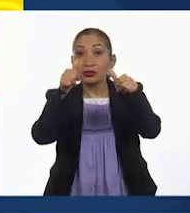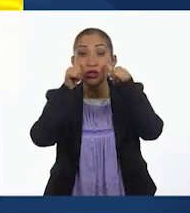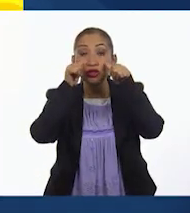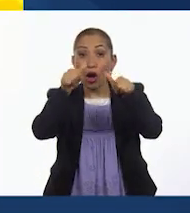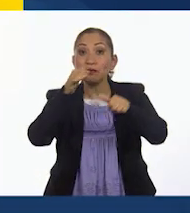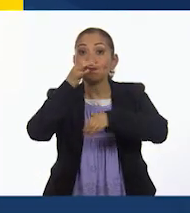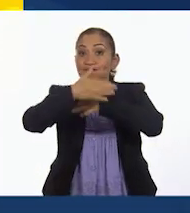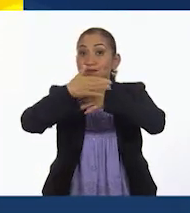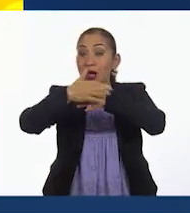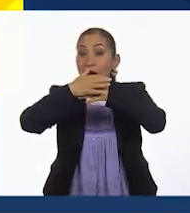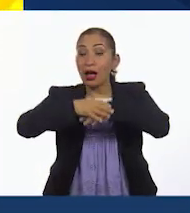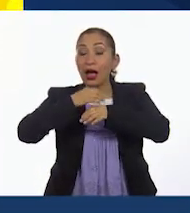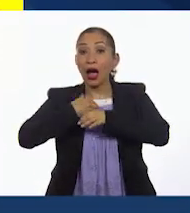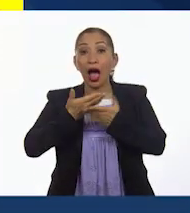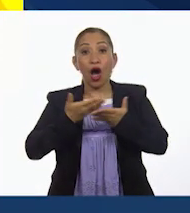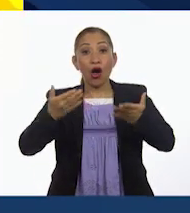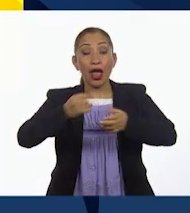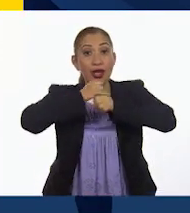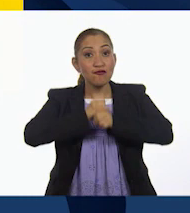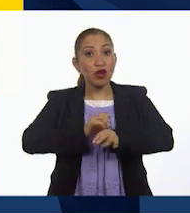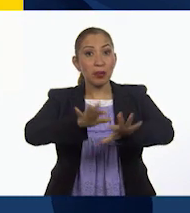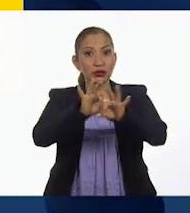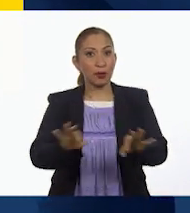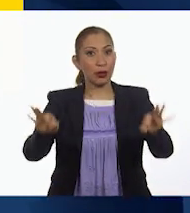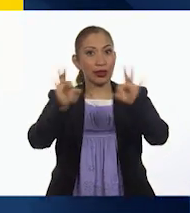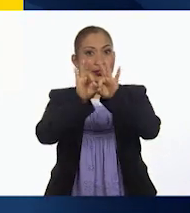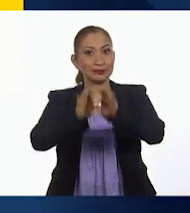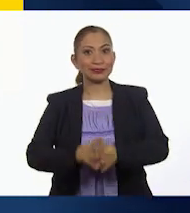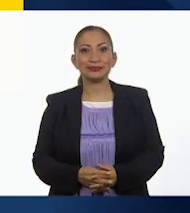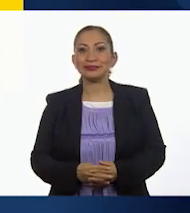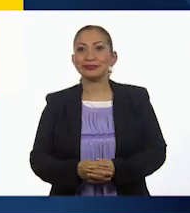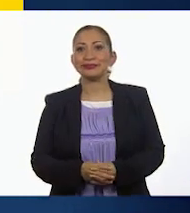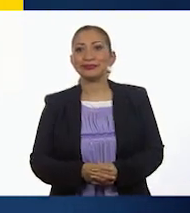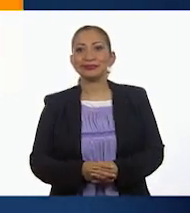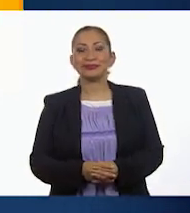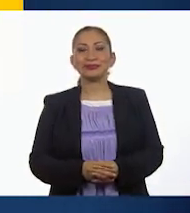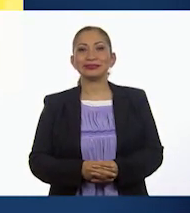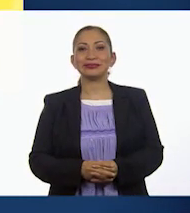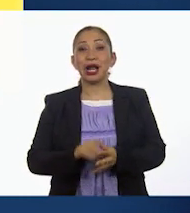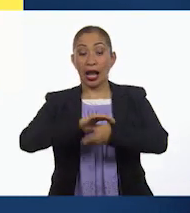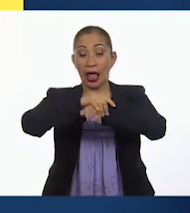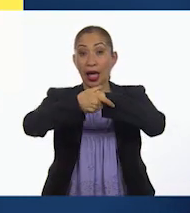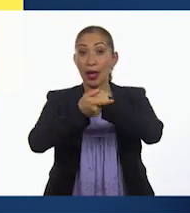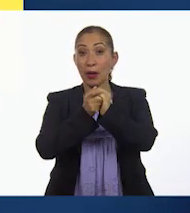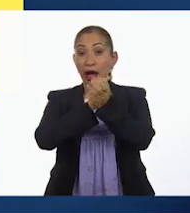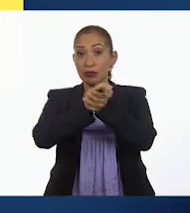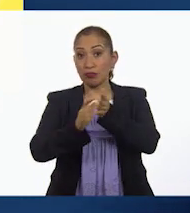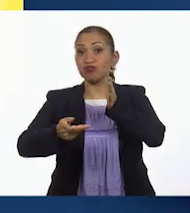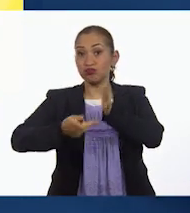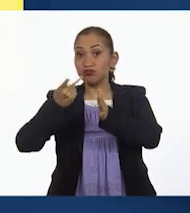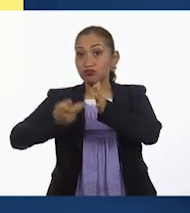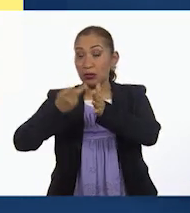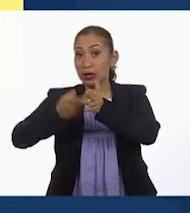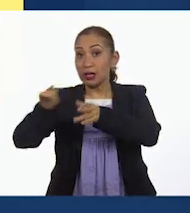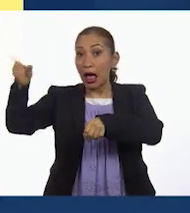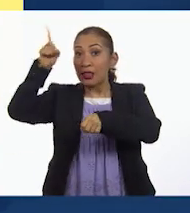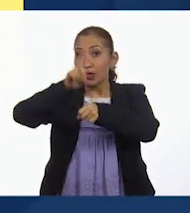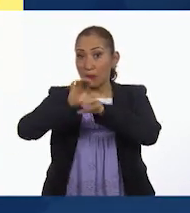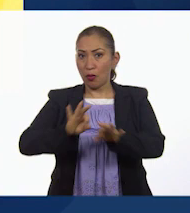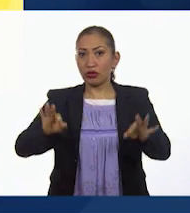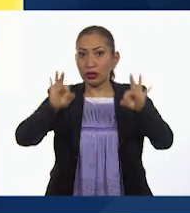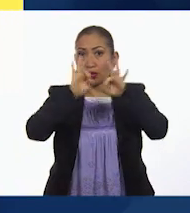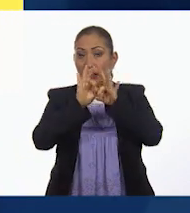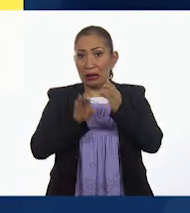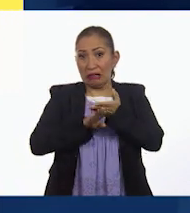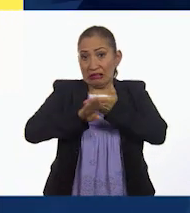¡Atención! ¡Atención! A continuación, información importante. Lavarnos las manos varias veces al día es